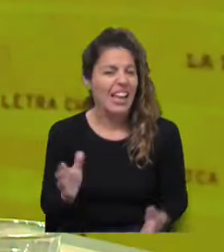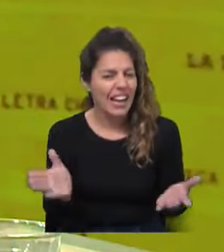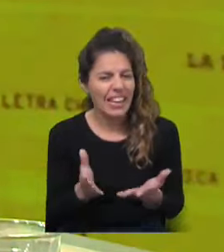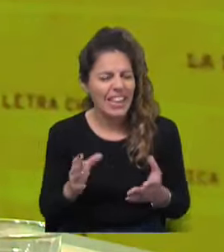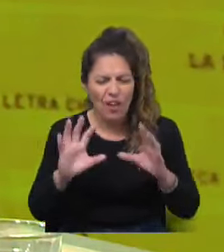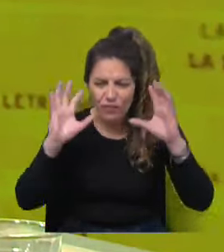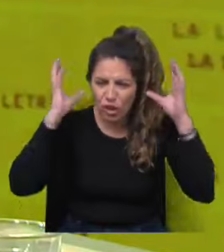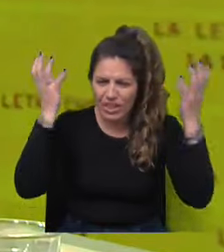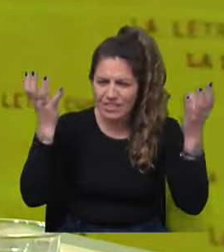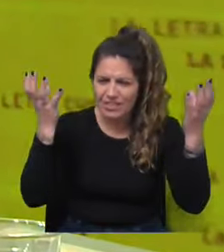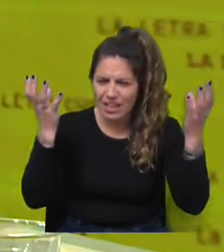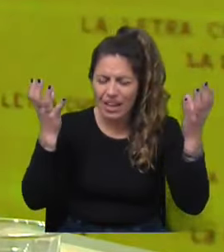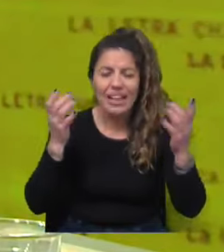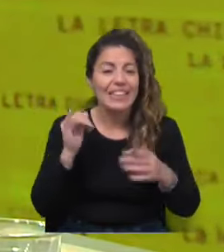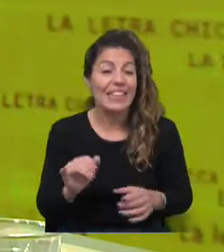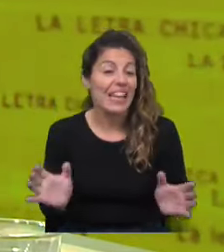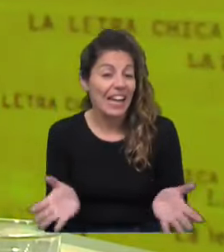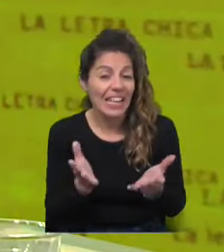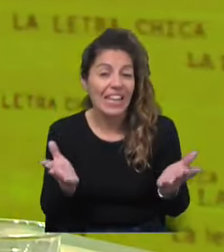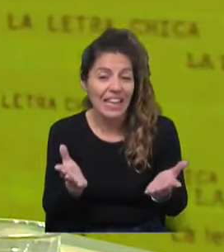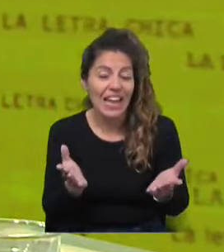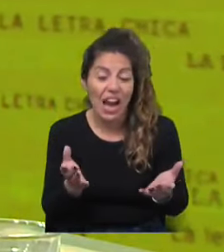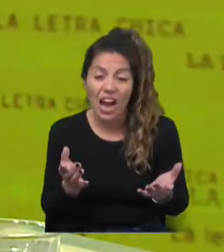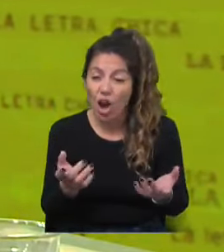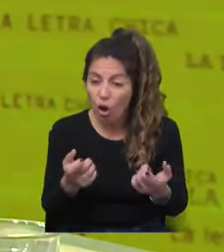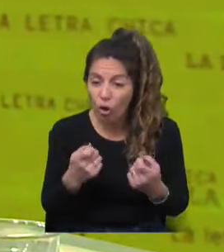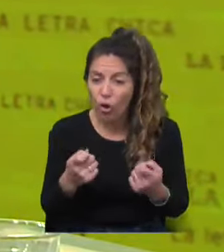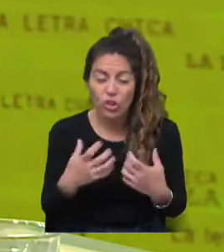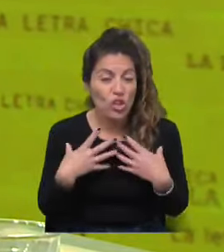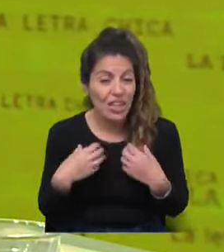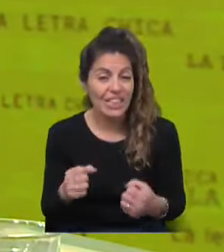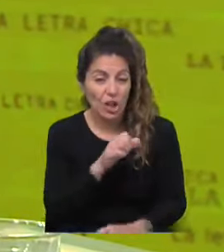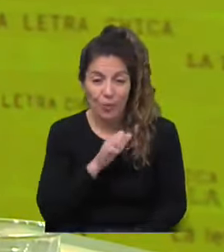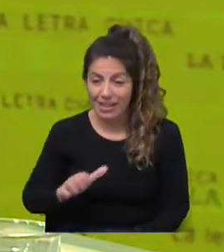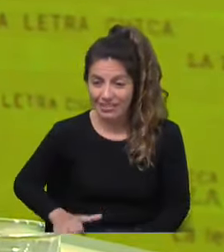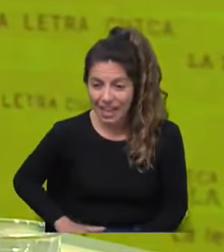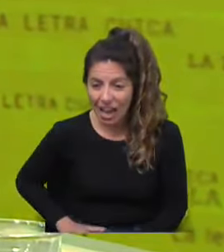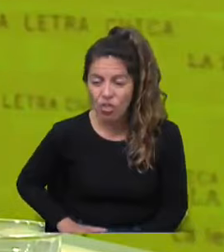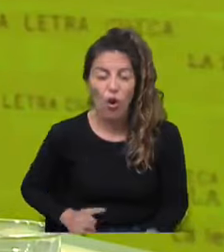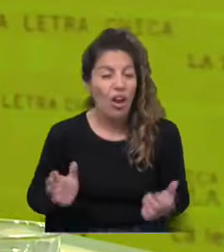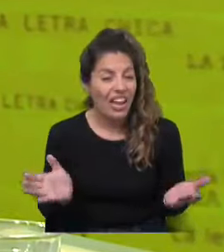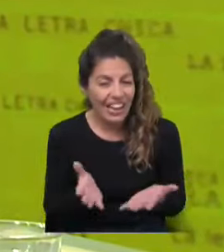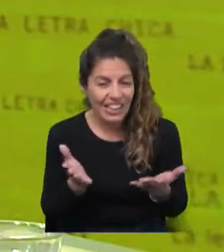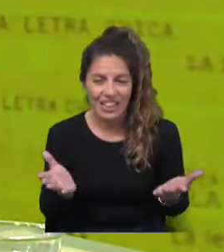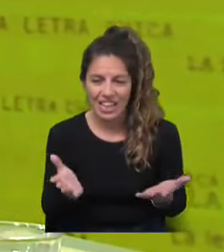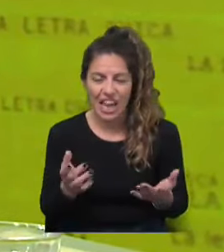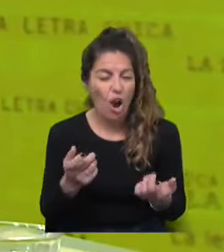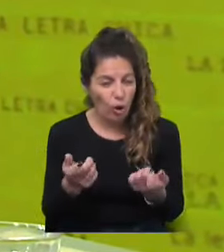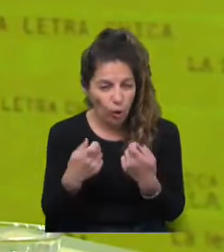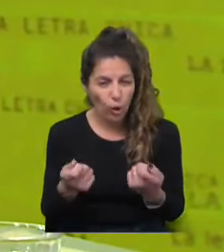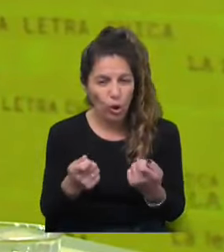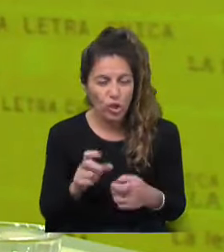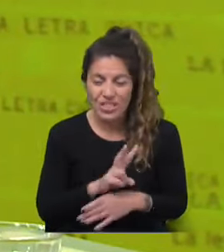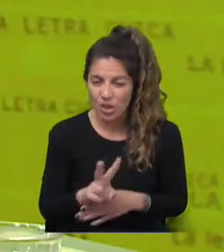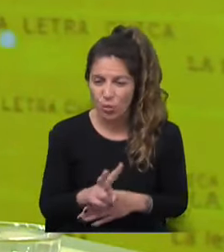mucha violencia y genera costos sanitarios para el Estado, genera costos sociales, en